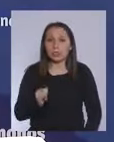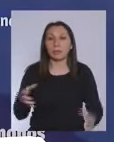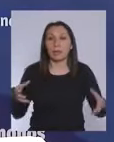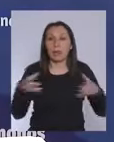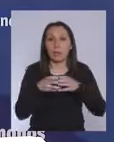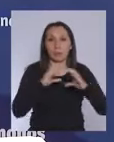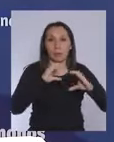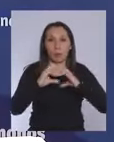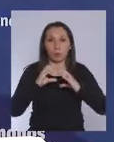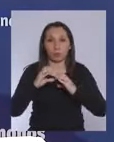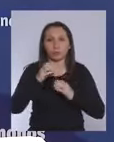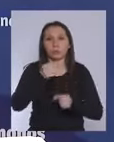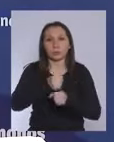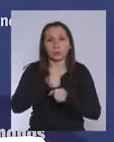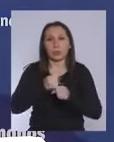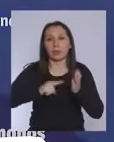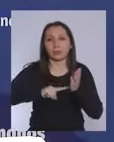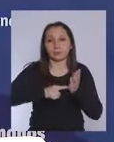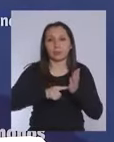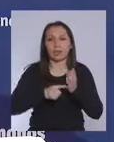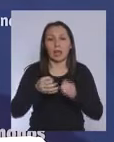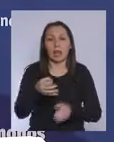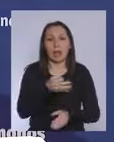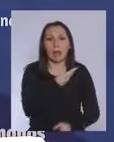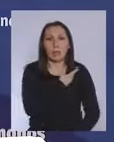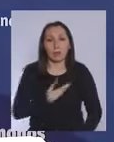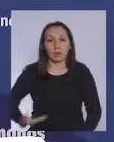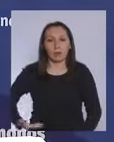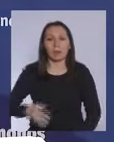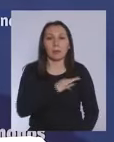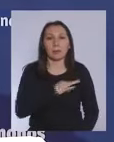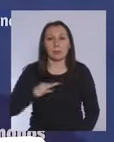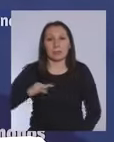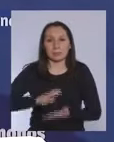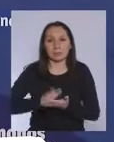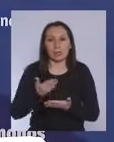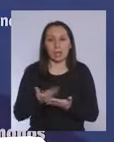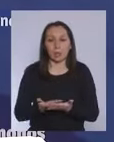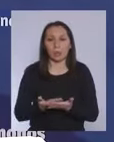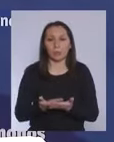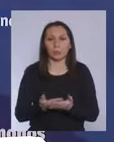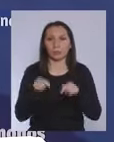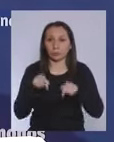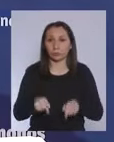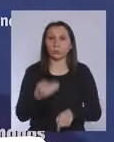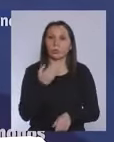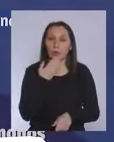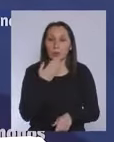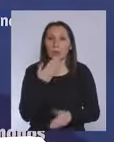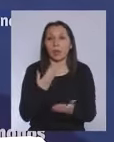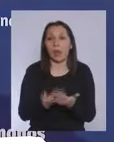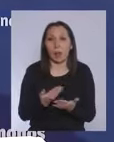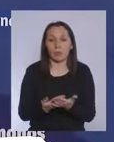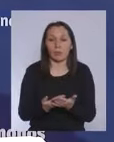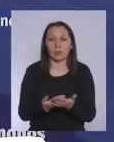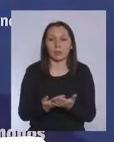equipo comunicacional y técnico de la moneda y del ministerio de salud hoy también quiero aprovechar